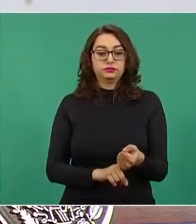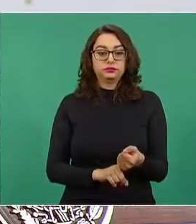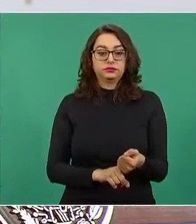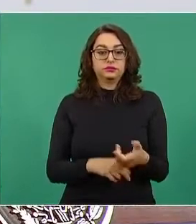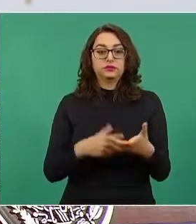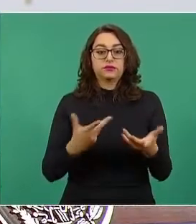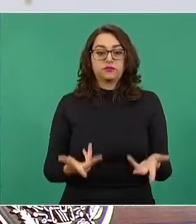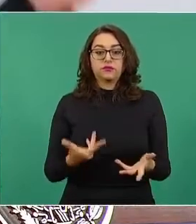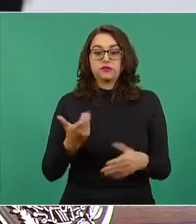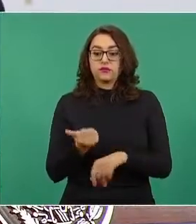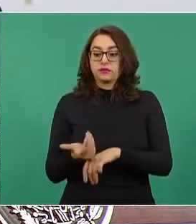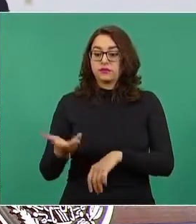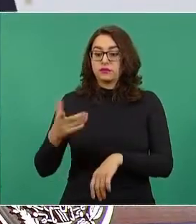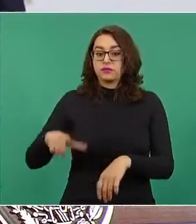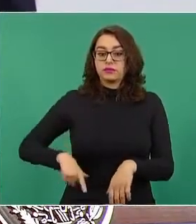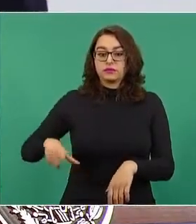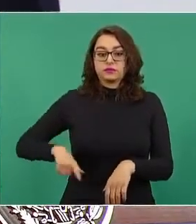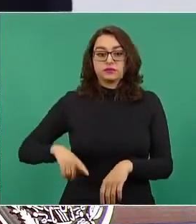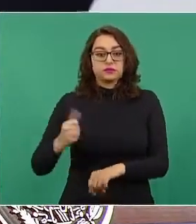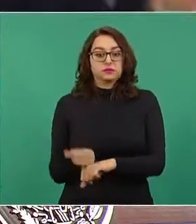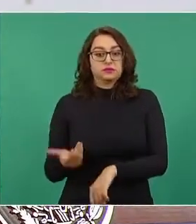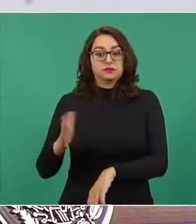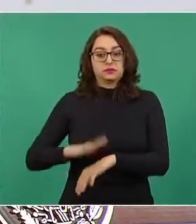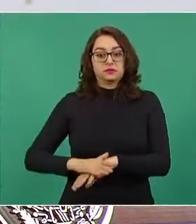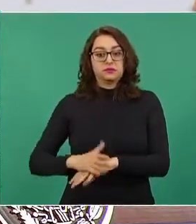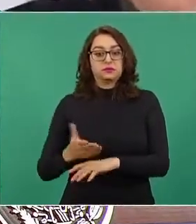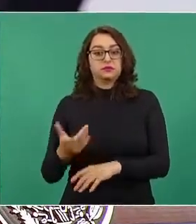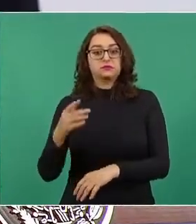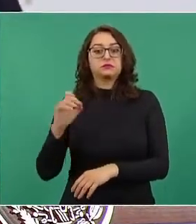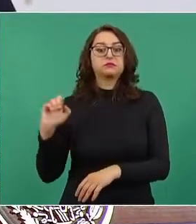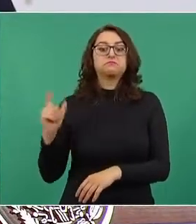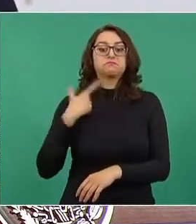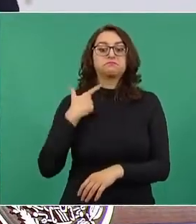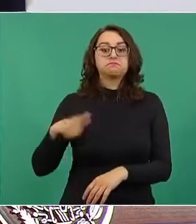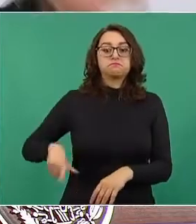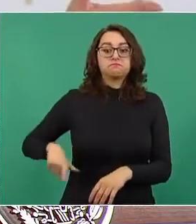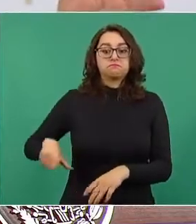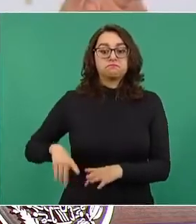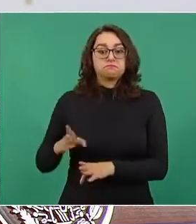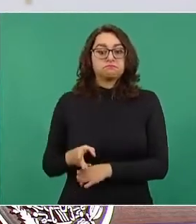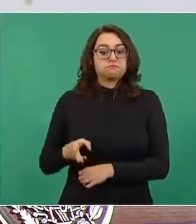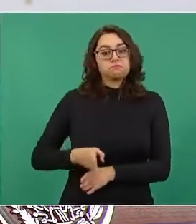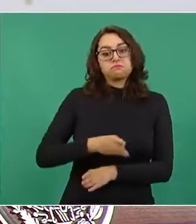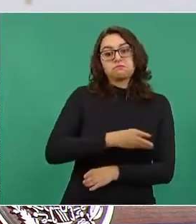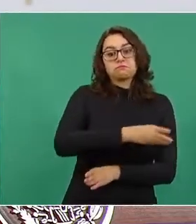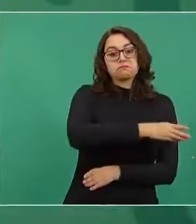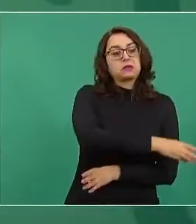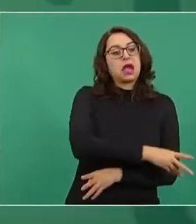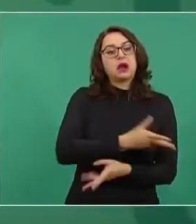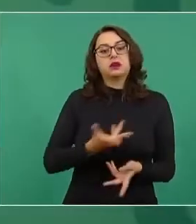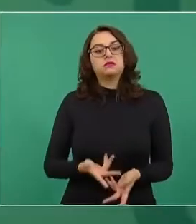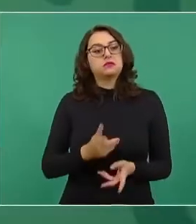las anteriores administraciones se fueron por las